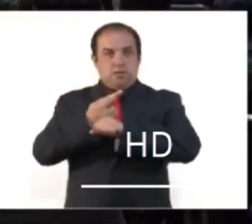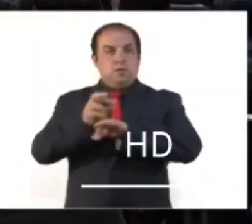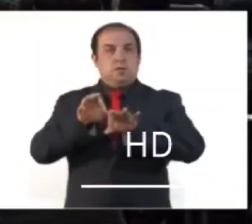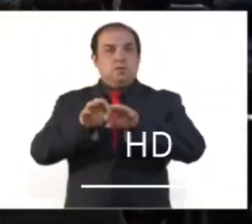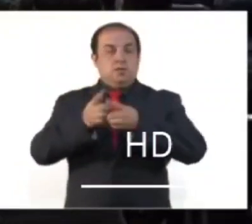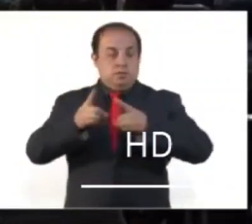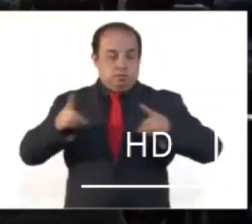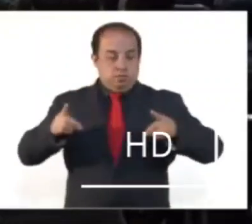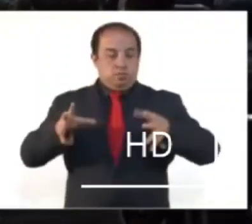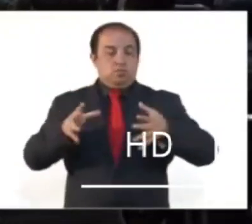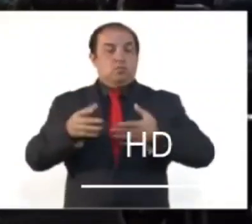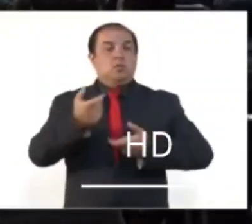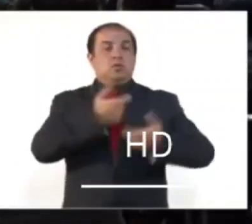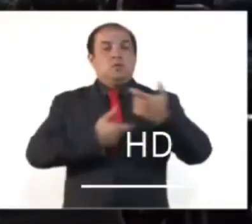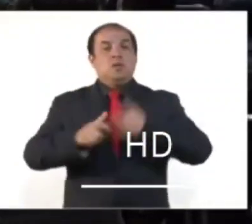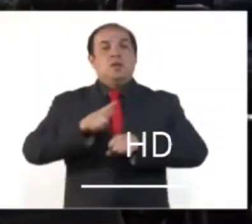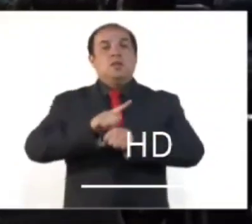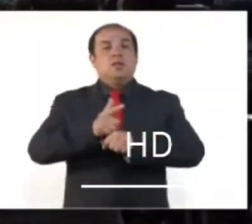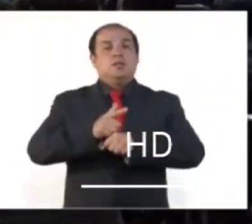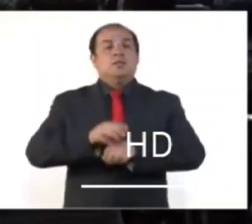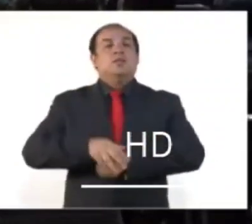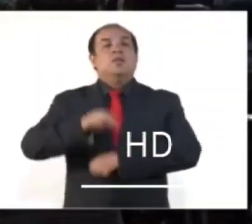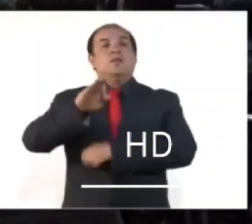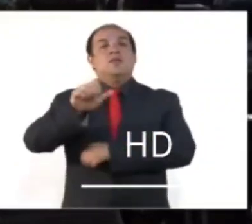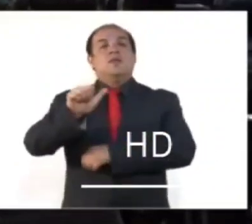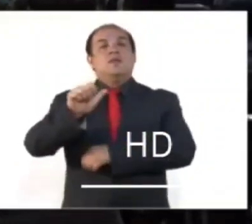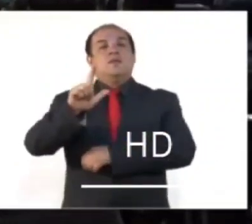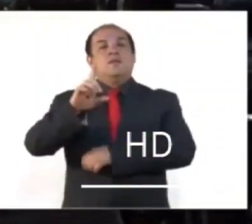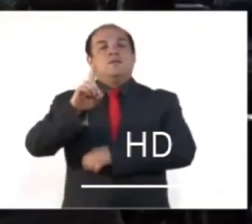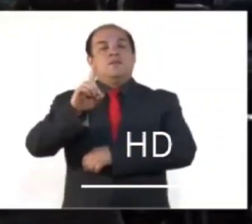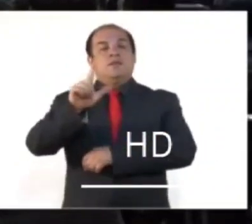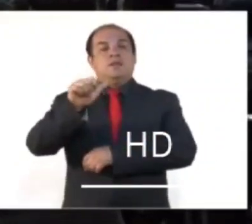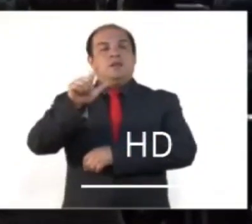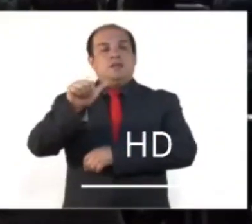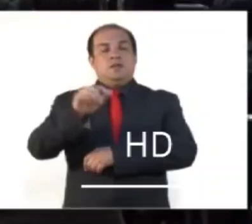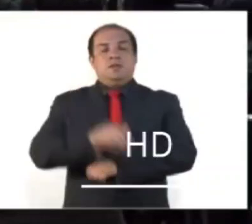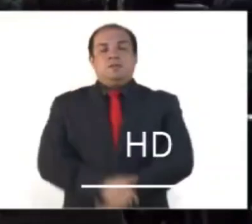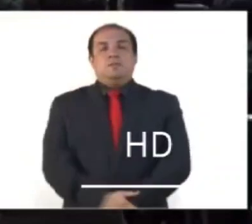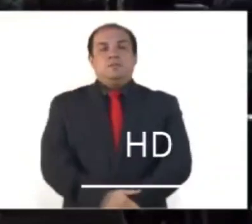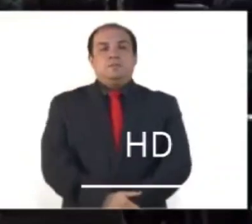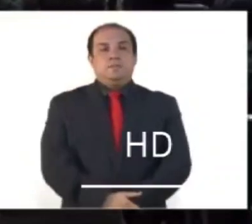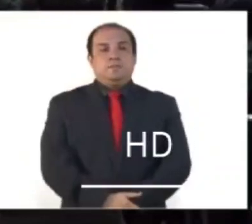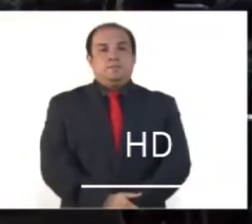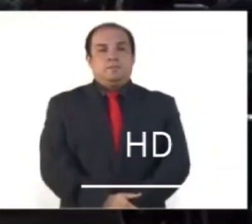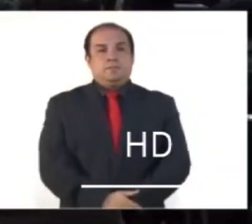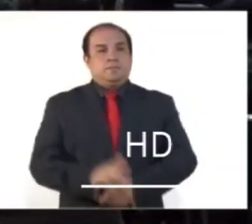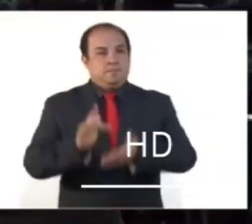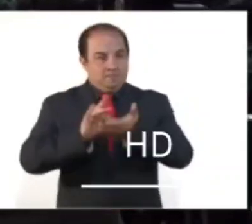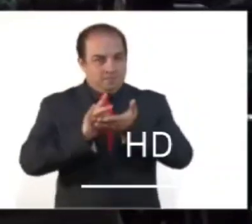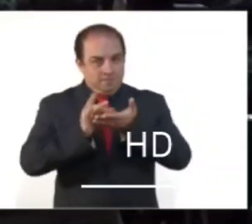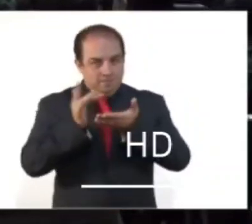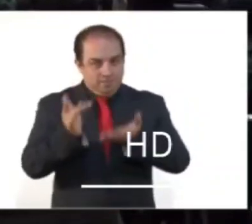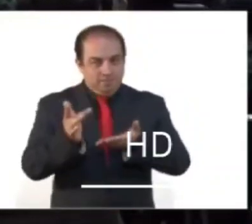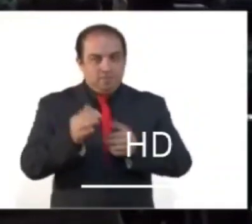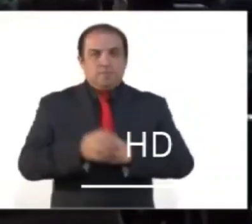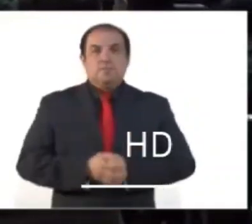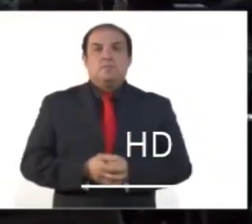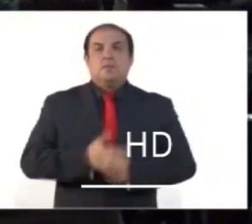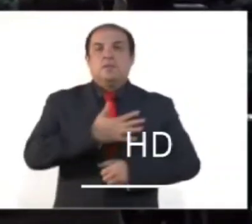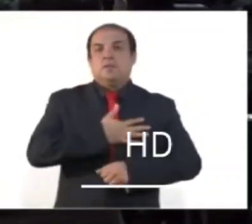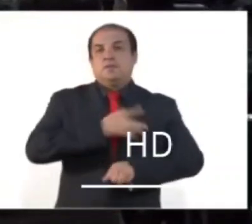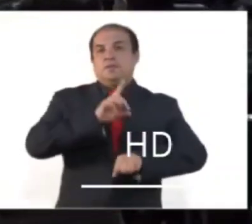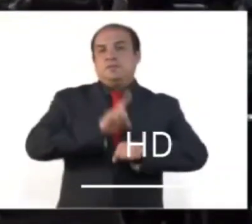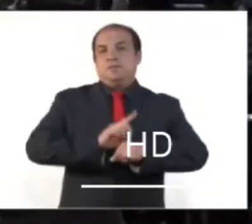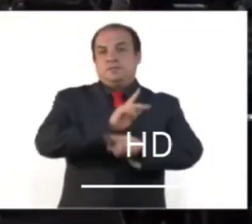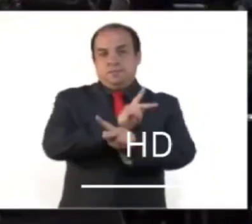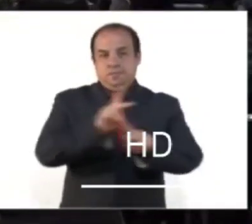Económico, licenciado Fatlala Akabani Neide. Muchísimas gracias. Muy buenos días a todas